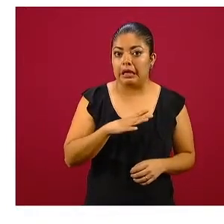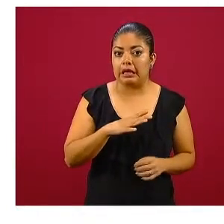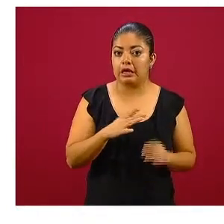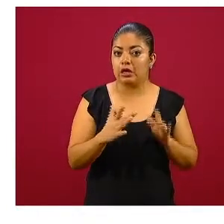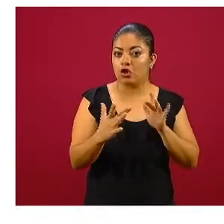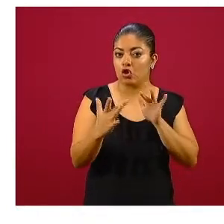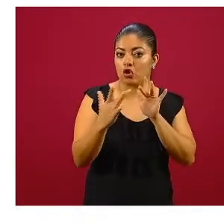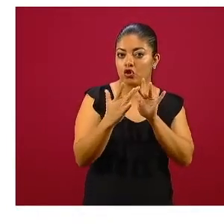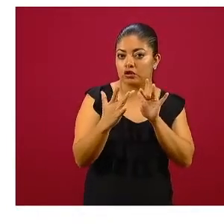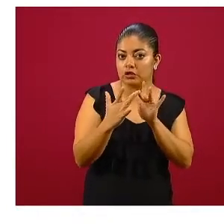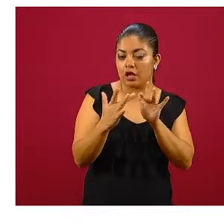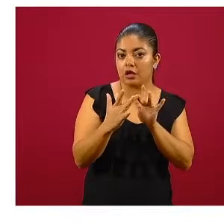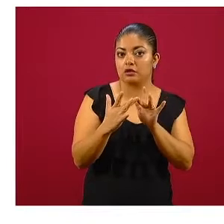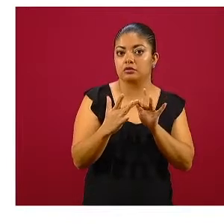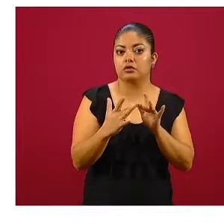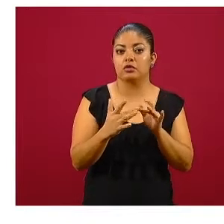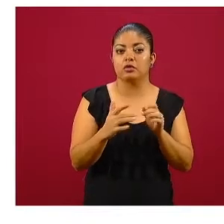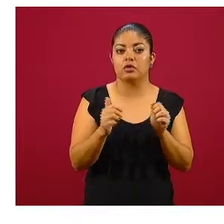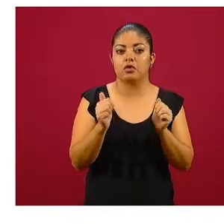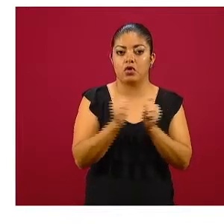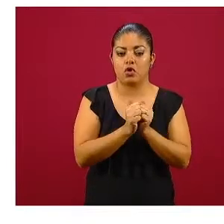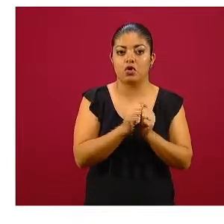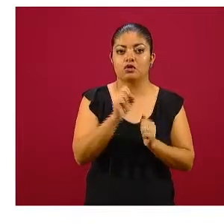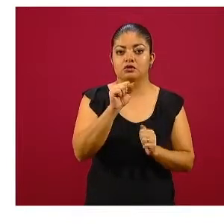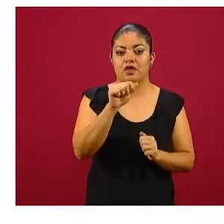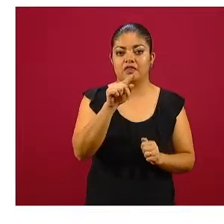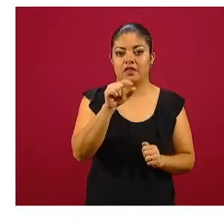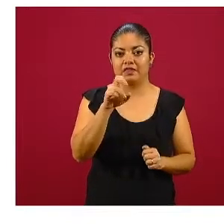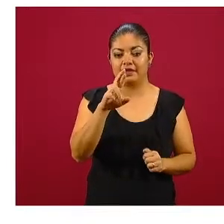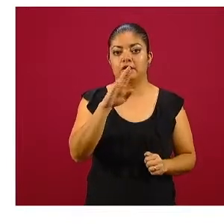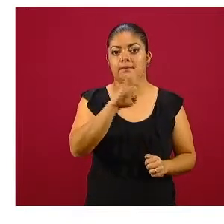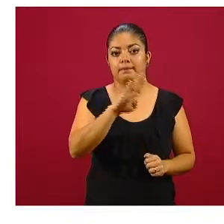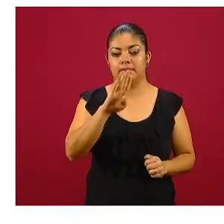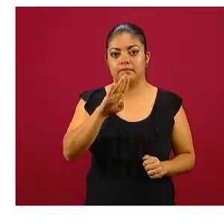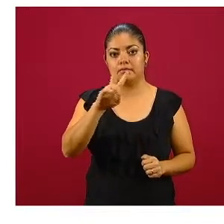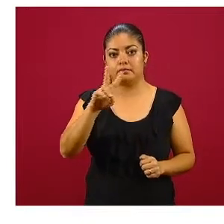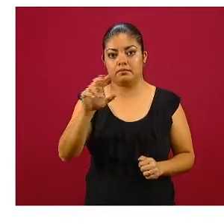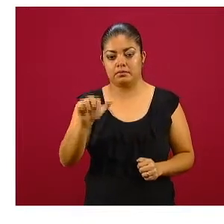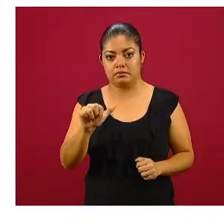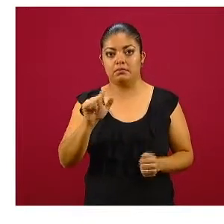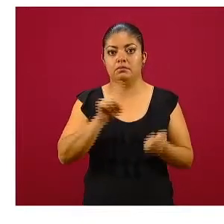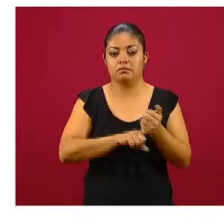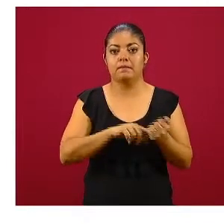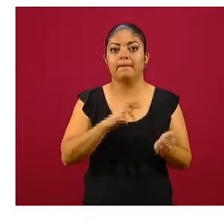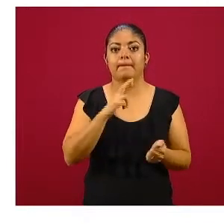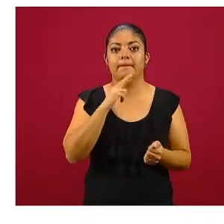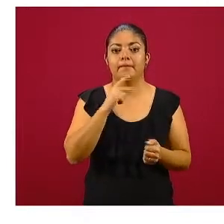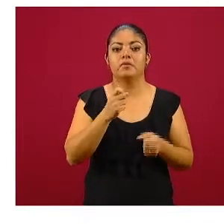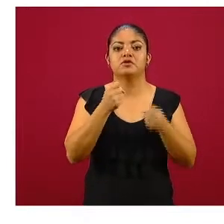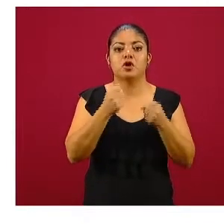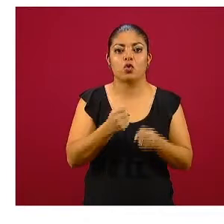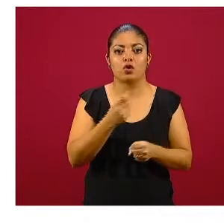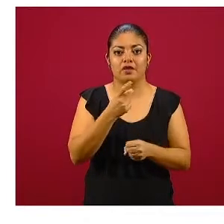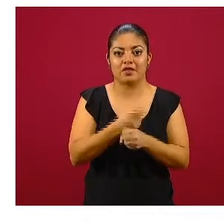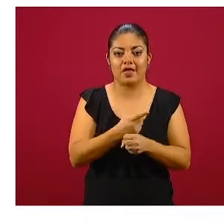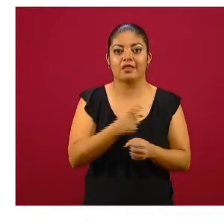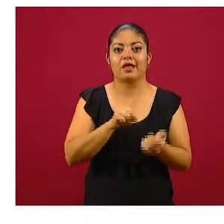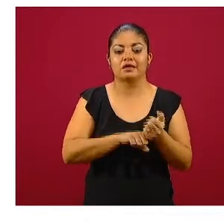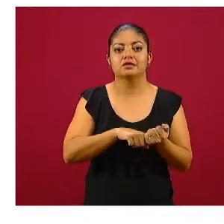contacto con Santander y BBVA se mejoró la seguridad y lo que